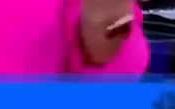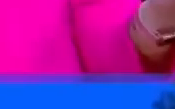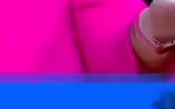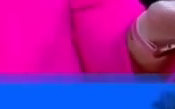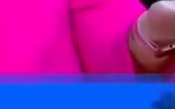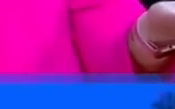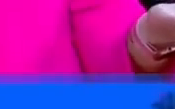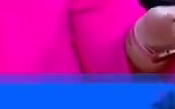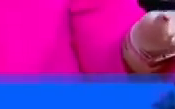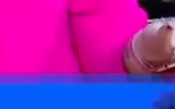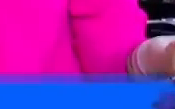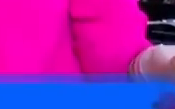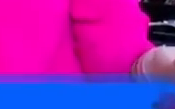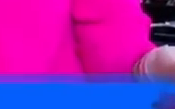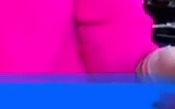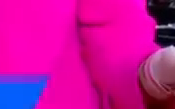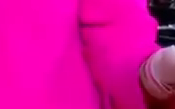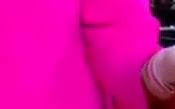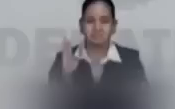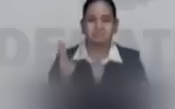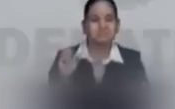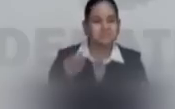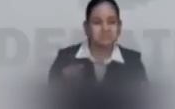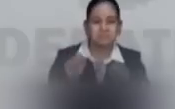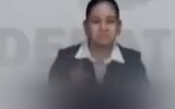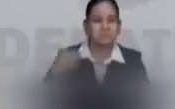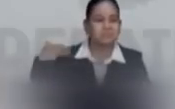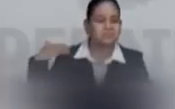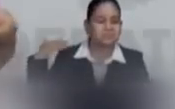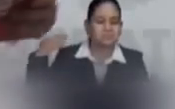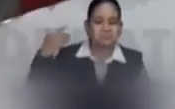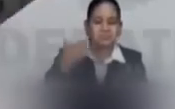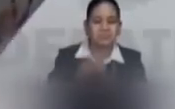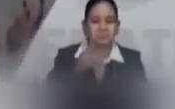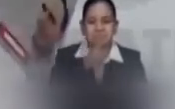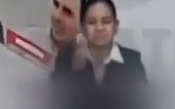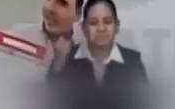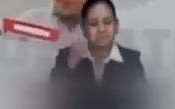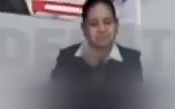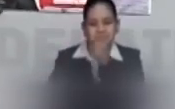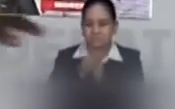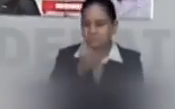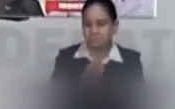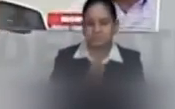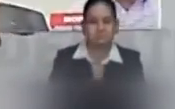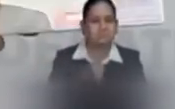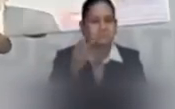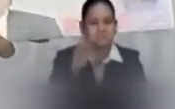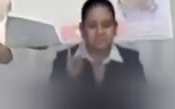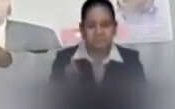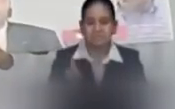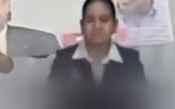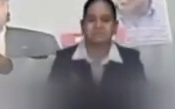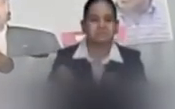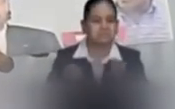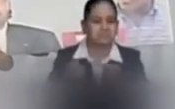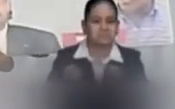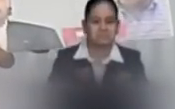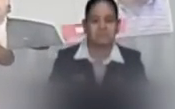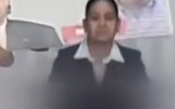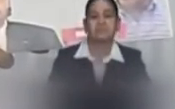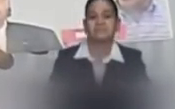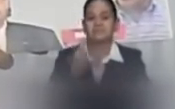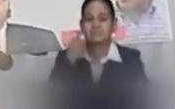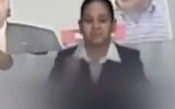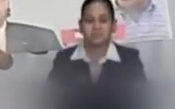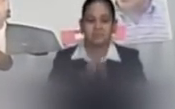que todos eran del PRI. ¿Cómo así? Y para muestra, un botón. Ricardo Mejía, ¿se